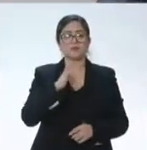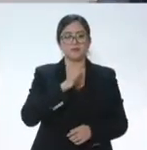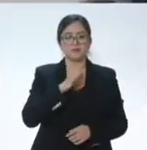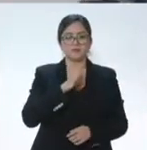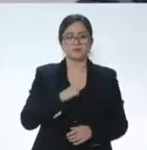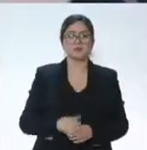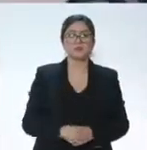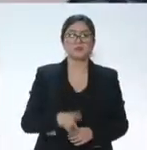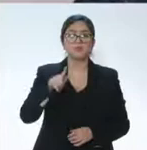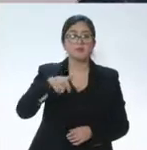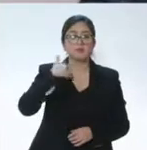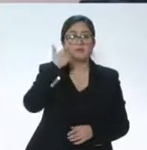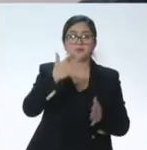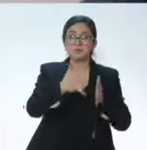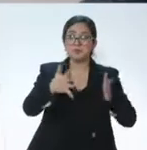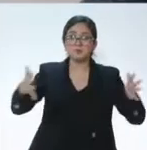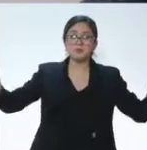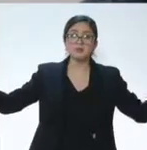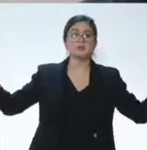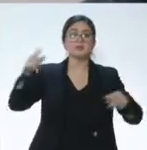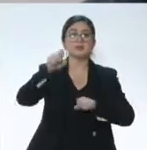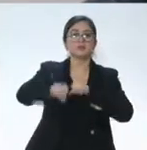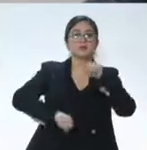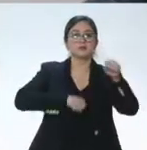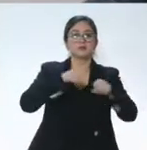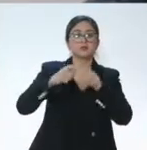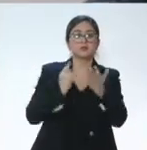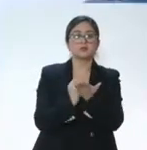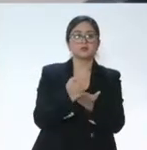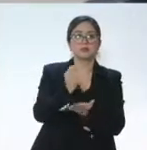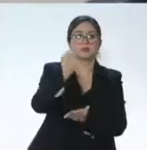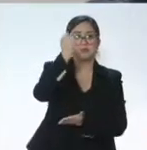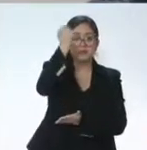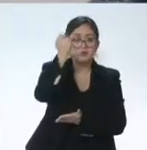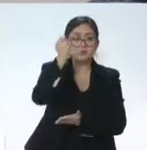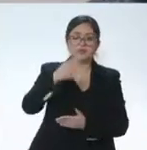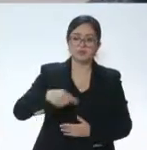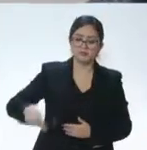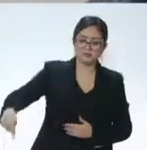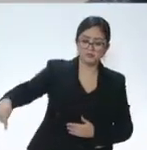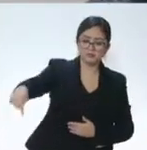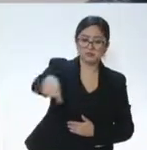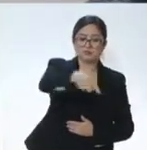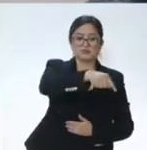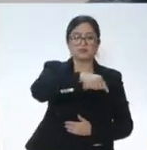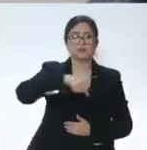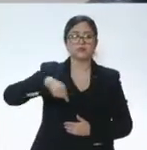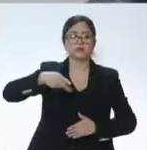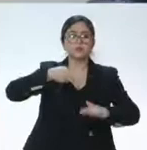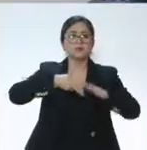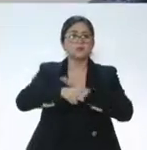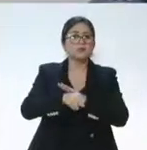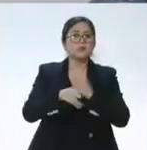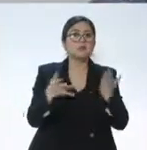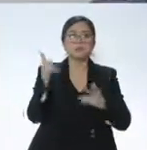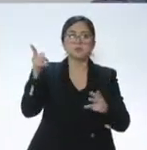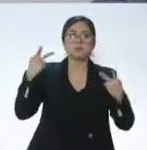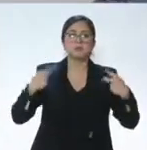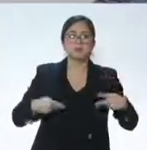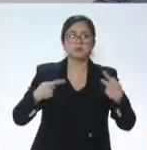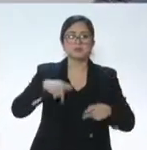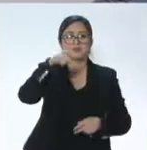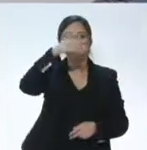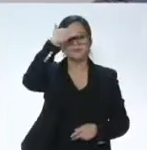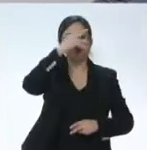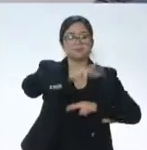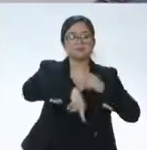biciestacionamiento masivo en el Metro Tláhuac con una red ciclista alrededor del Metro Tláhuac, justamente porque cualquiera que haya ido al Metro Tláhuac